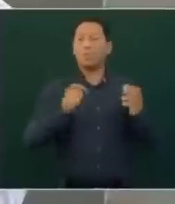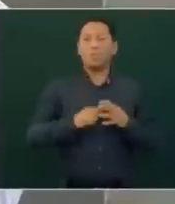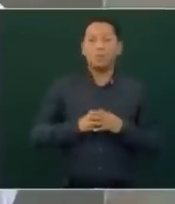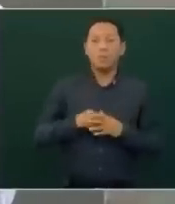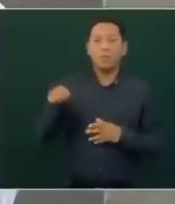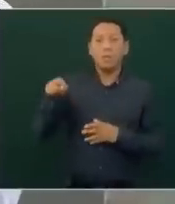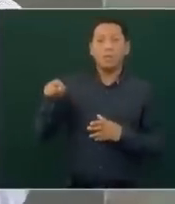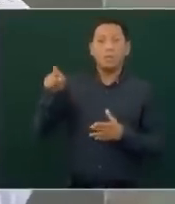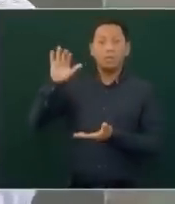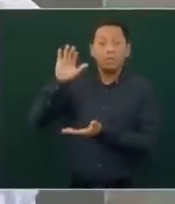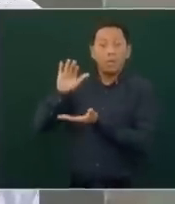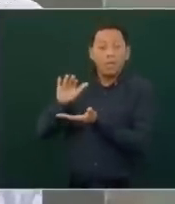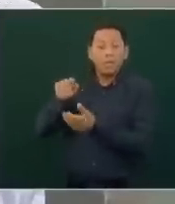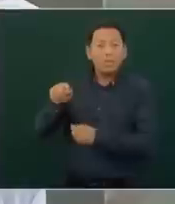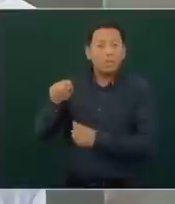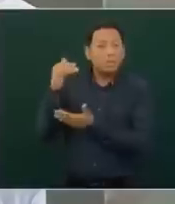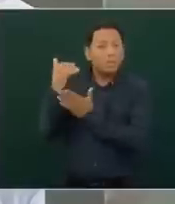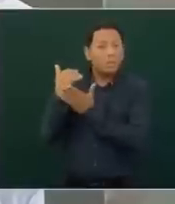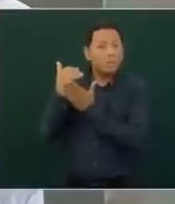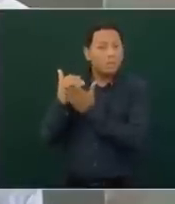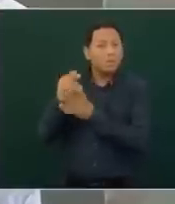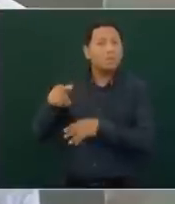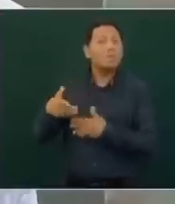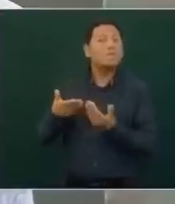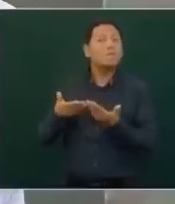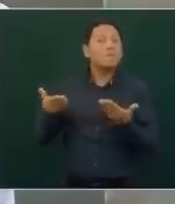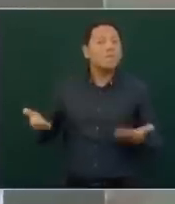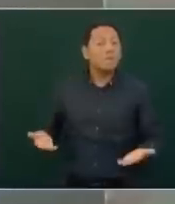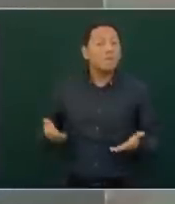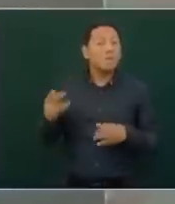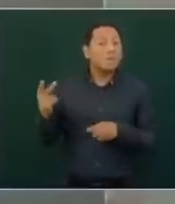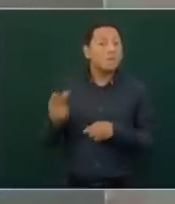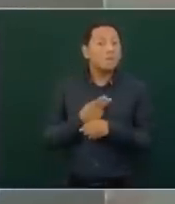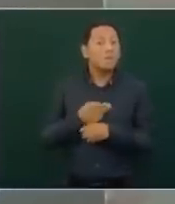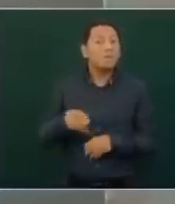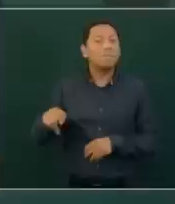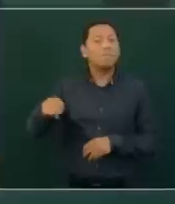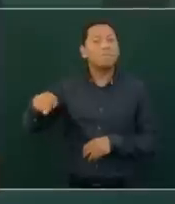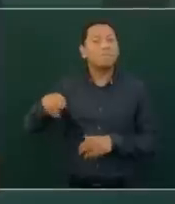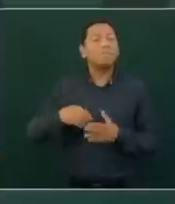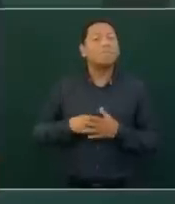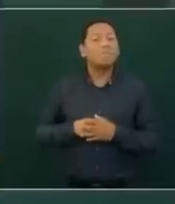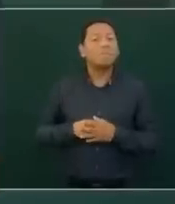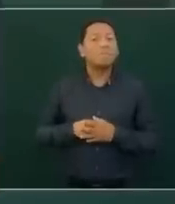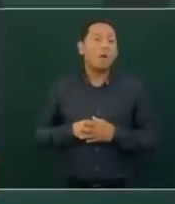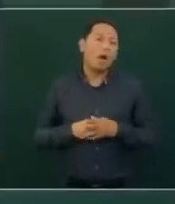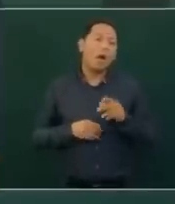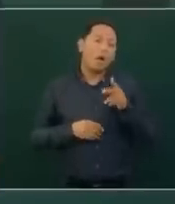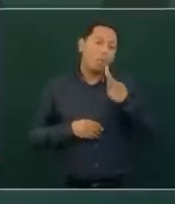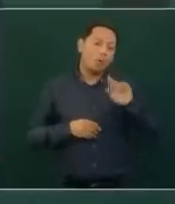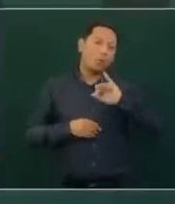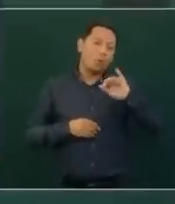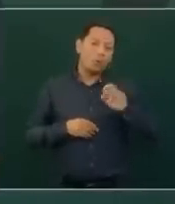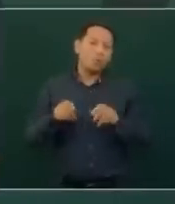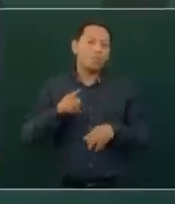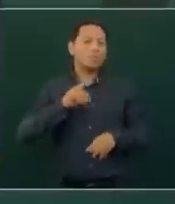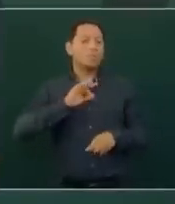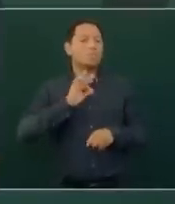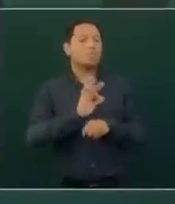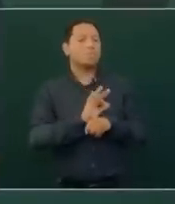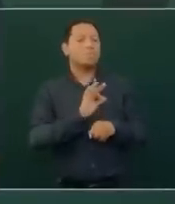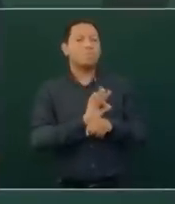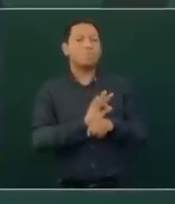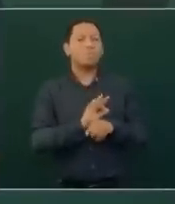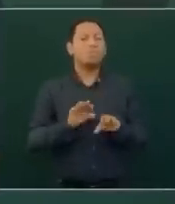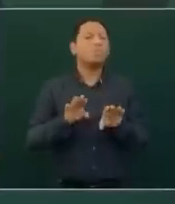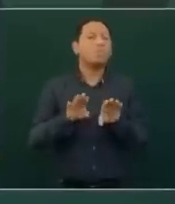está encumbrando a el Poder Judicial, convirtiéndolo